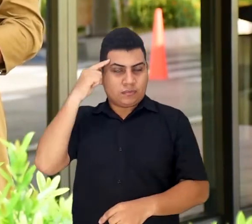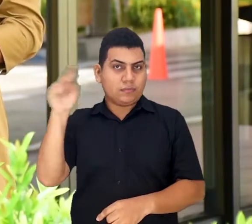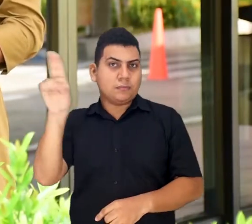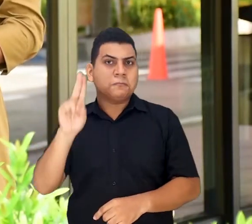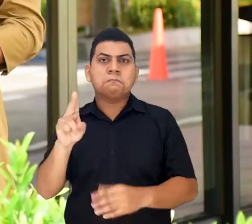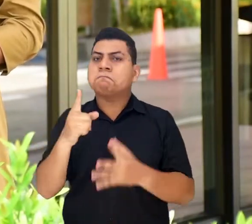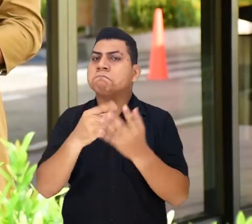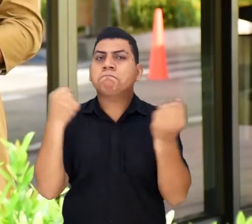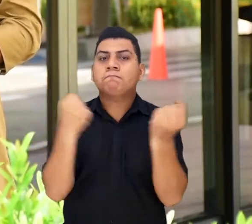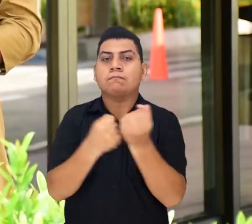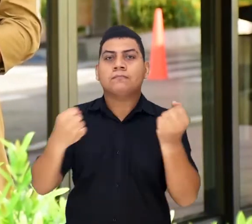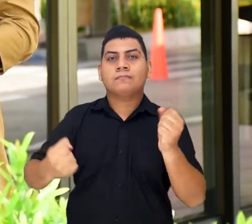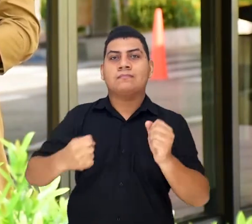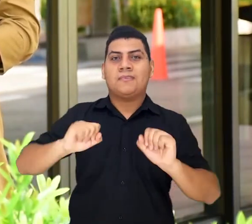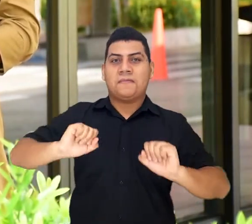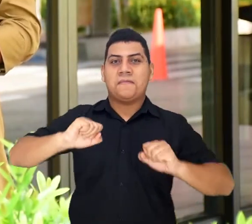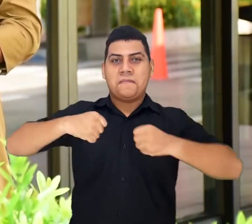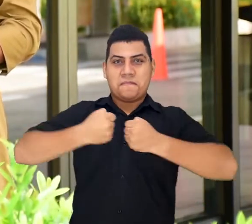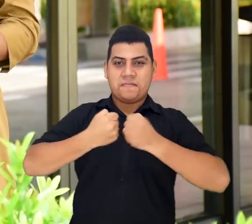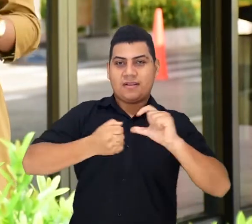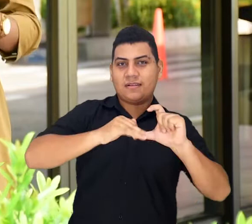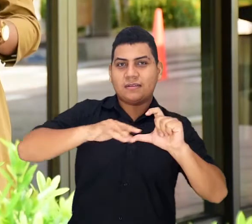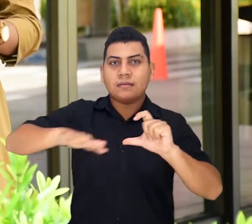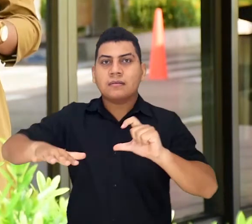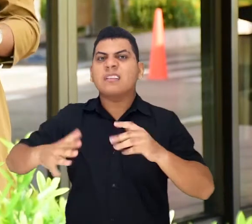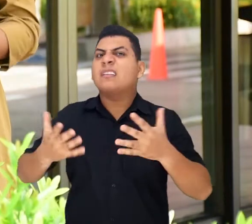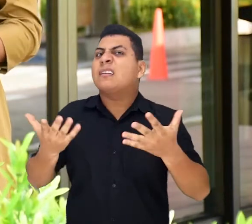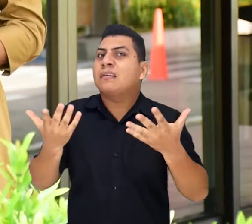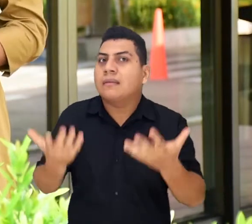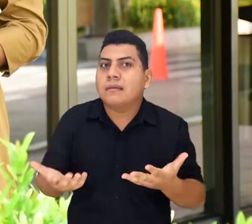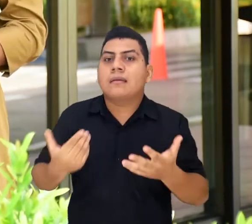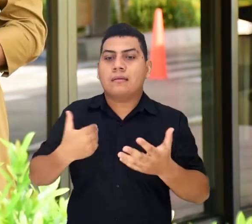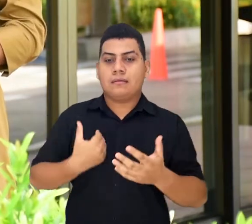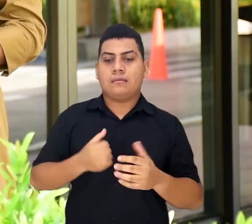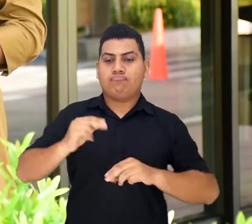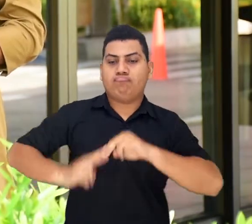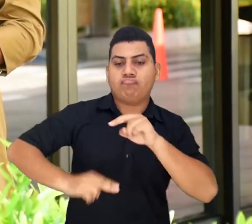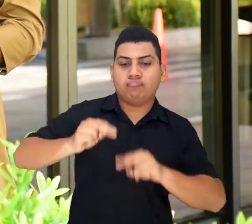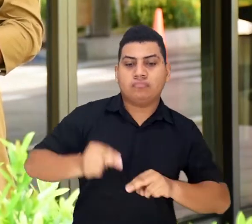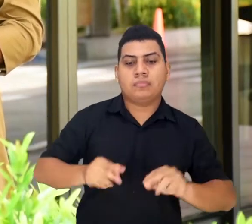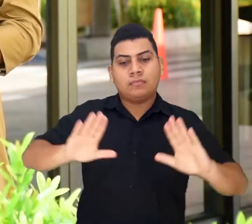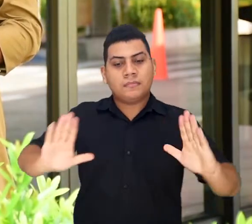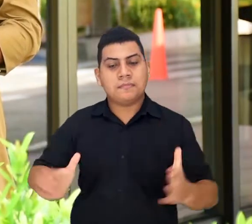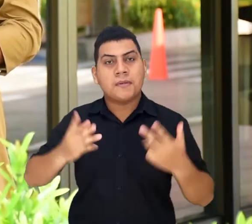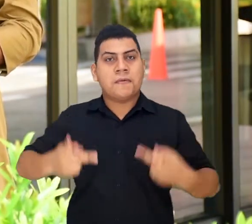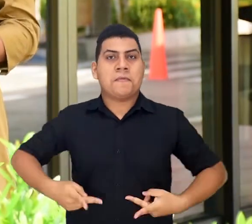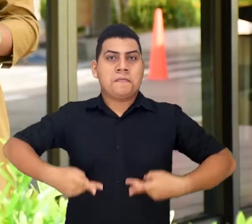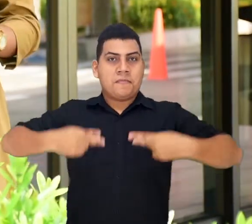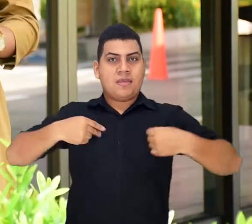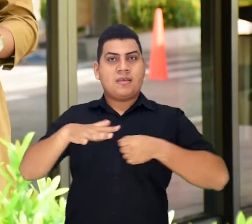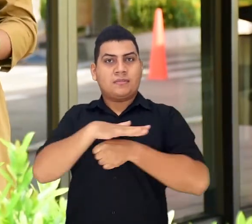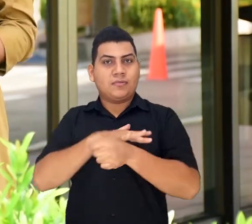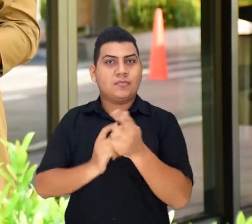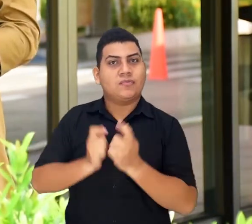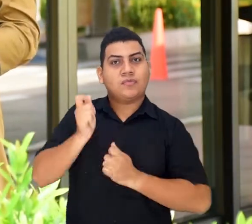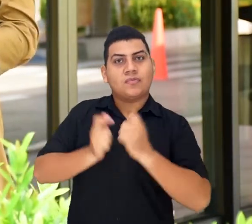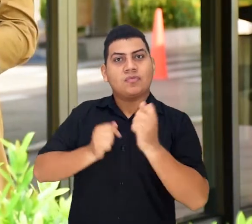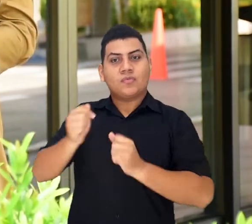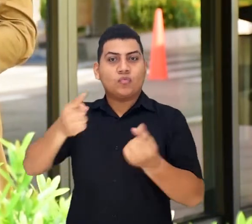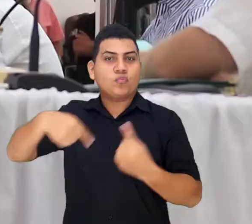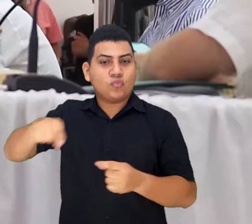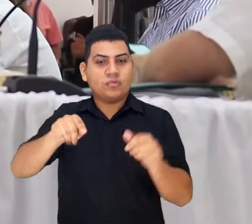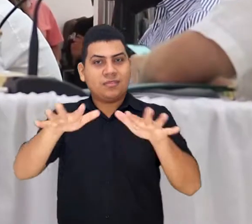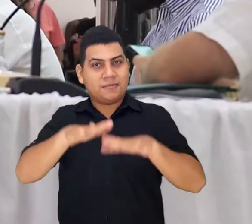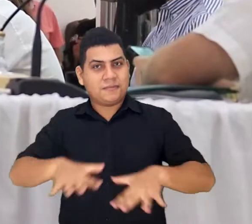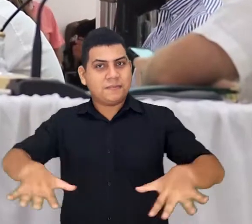Departamental para aportar al Pacto Golfo de Morrosquillo obras que generarán mejores condiciones de vida económica y turística para la